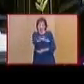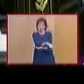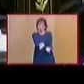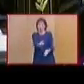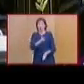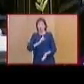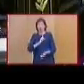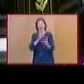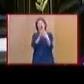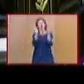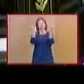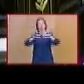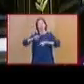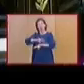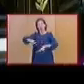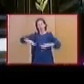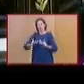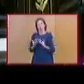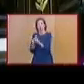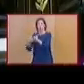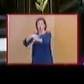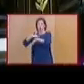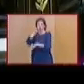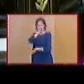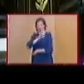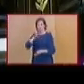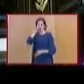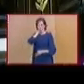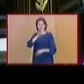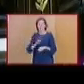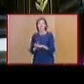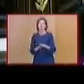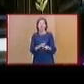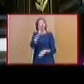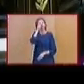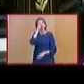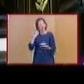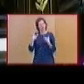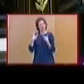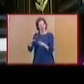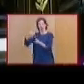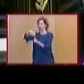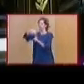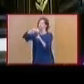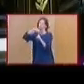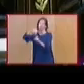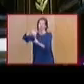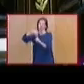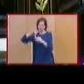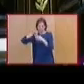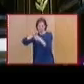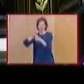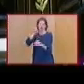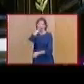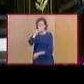su reforma con el Gobierno de Canarias. El turismo es un sector capital para Canarias, lo sé, lo conozco, lo he